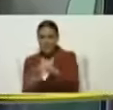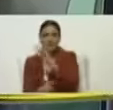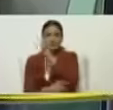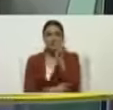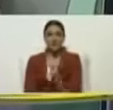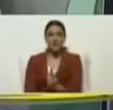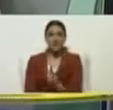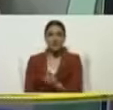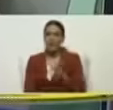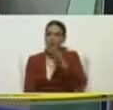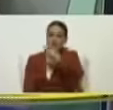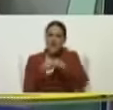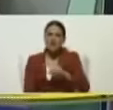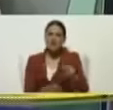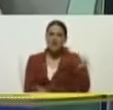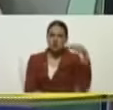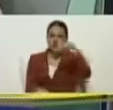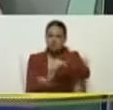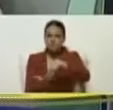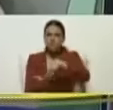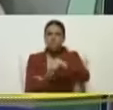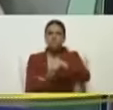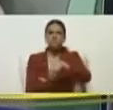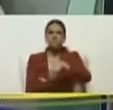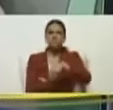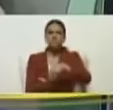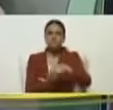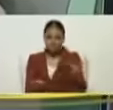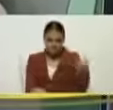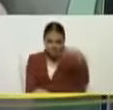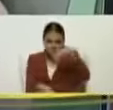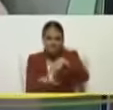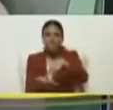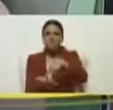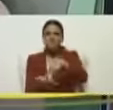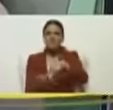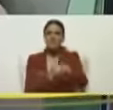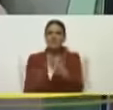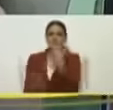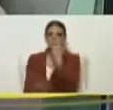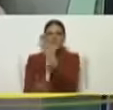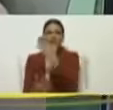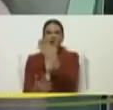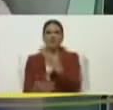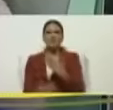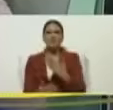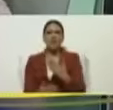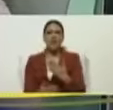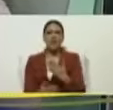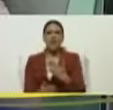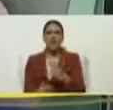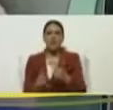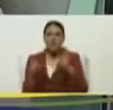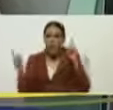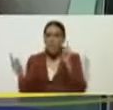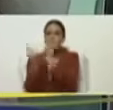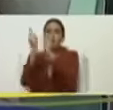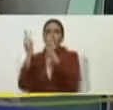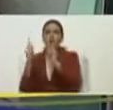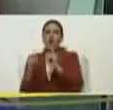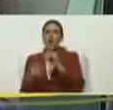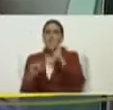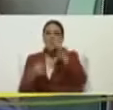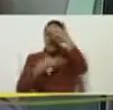y este pueblo salió de las piedras, de la tierra, de los caminos, a enfrentar a los